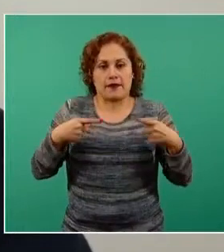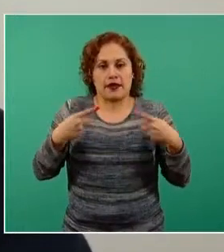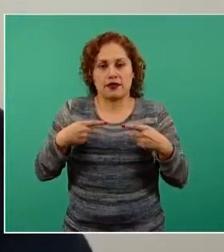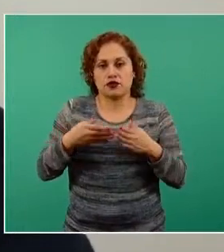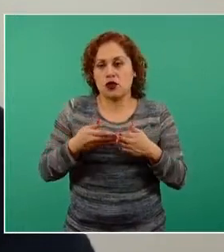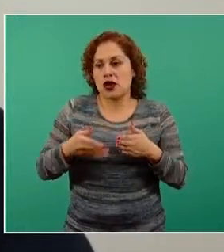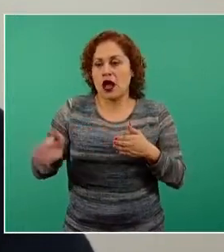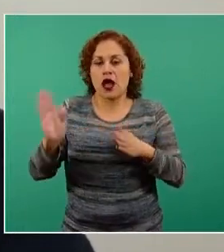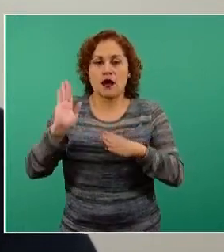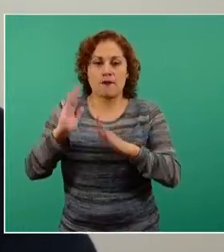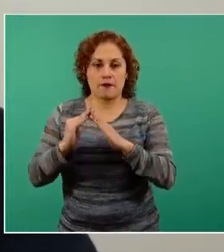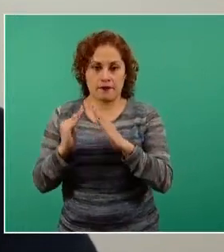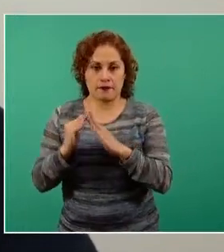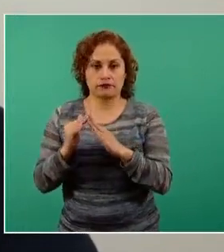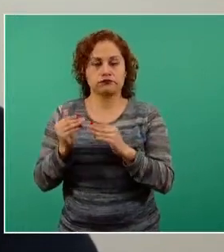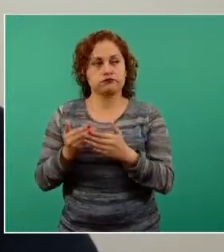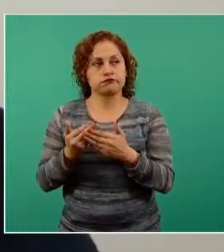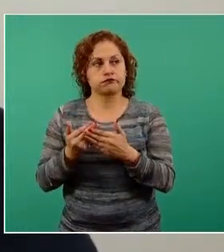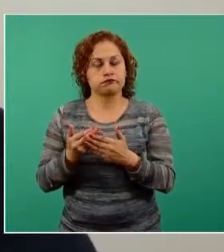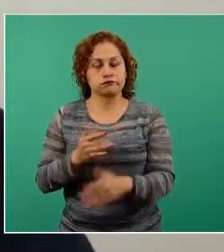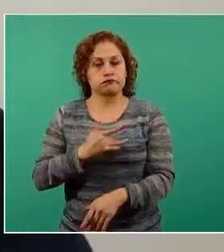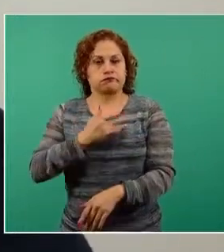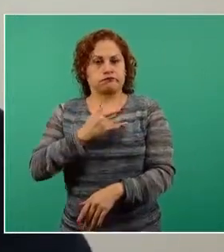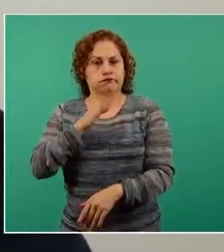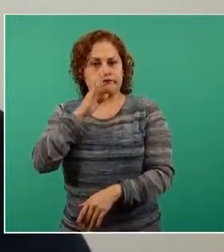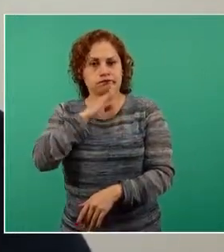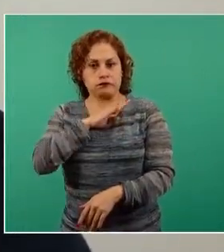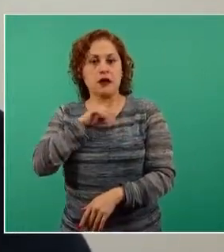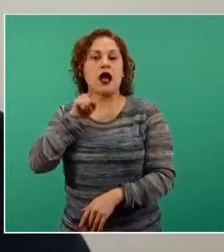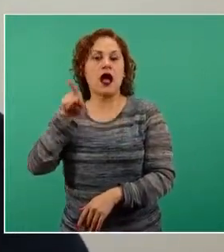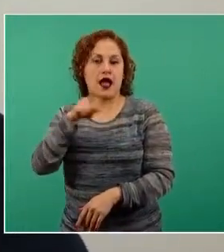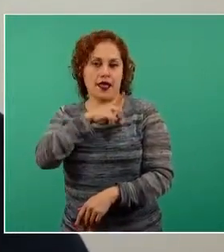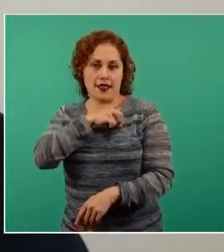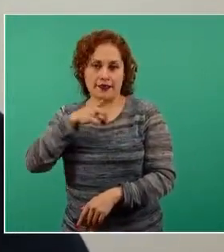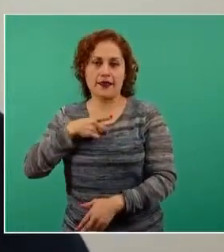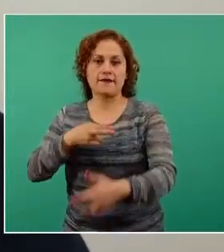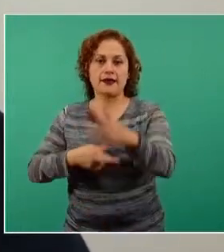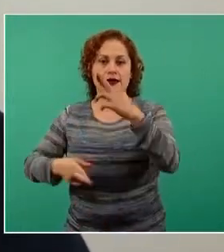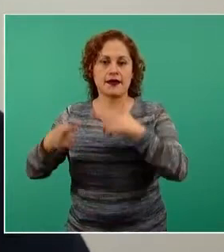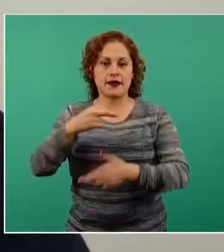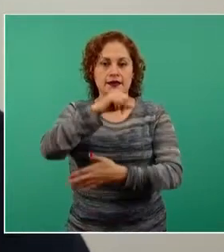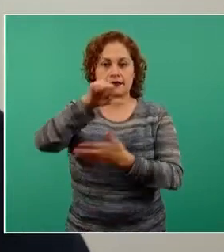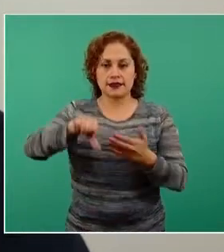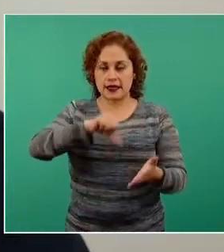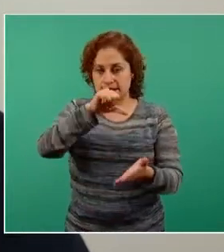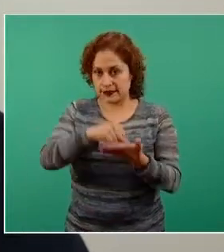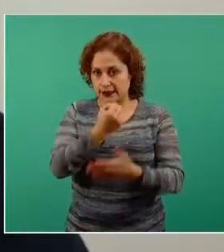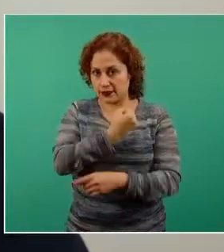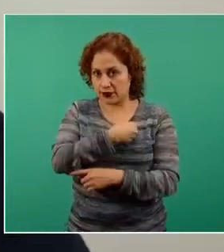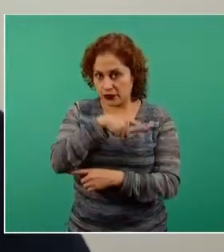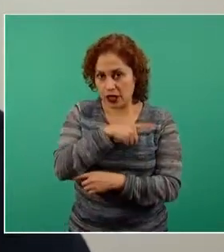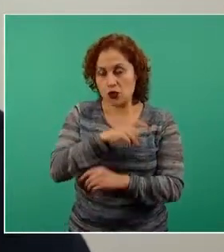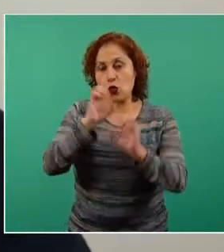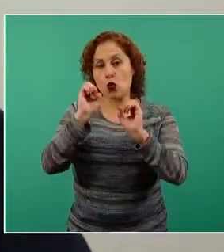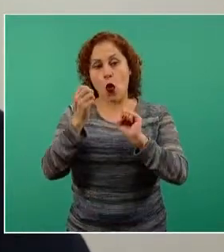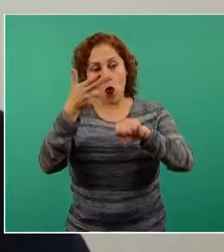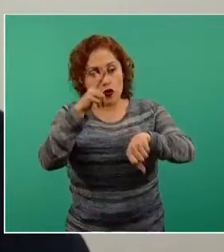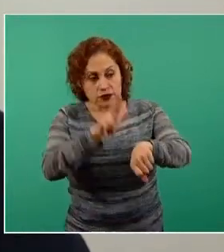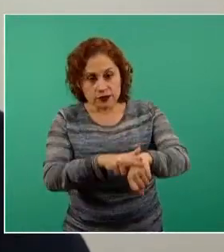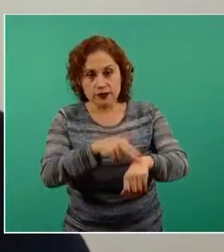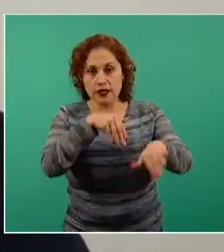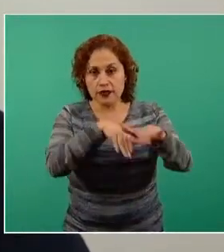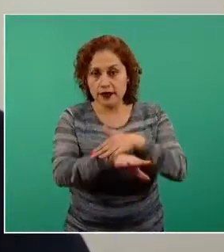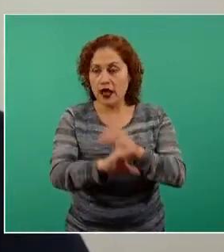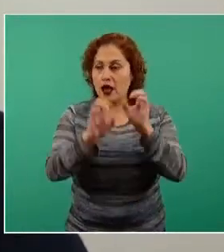síntomas, manifestaciones, obviamente acudirá o deberá acudir a un centro de salud, a una unidad de medicina familiar o a un